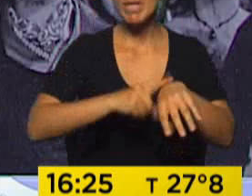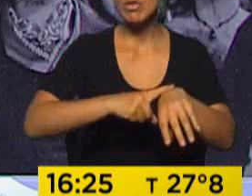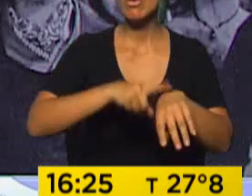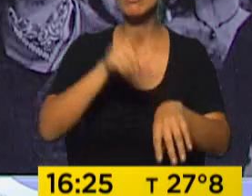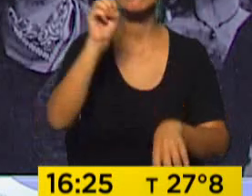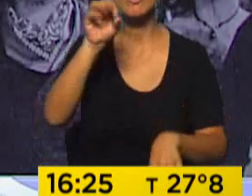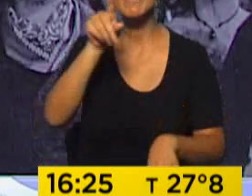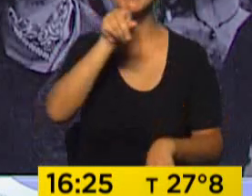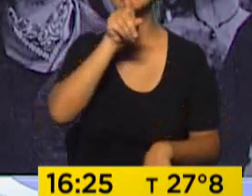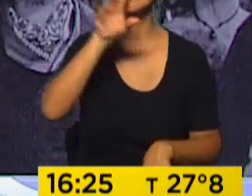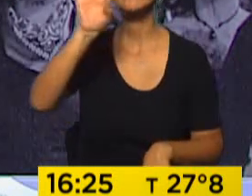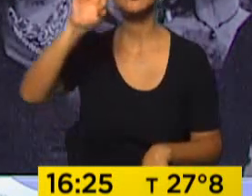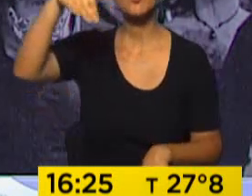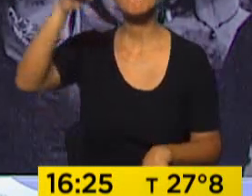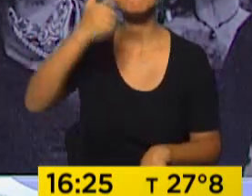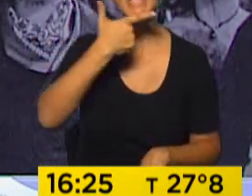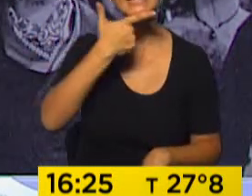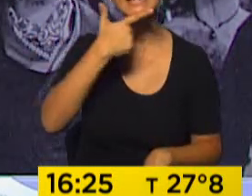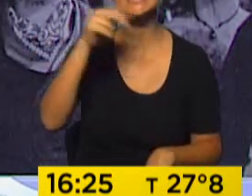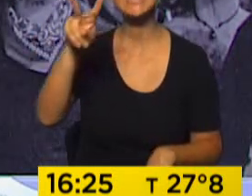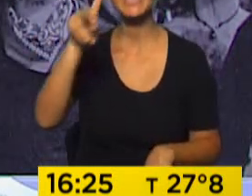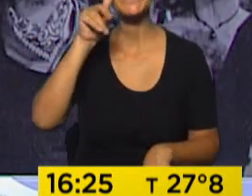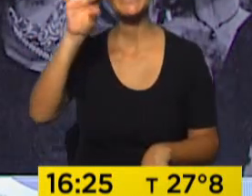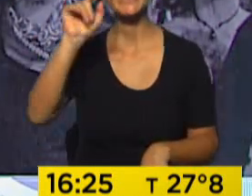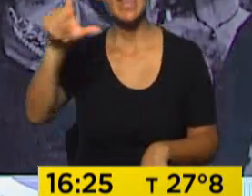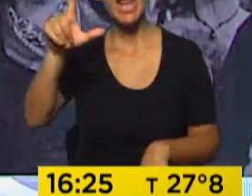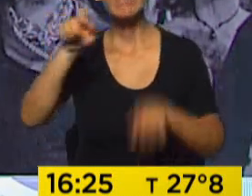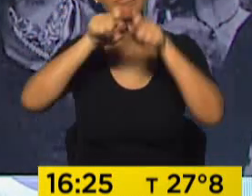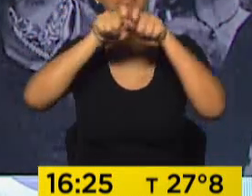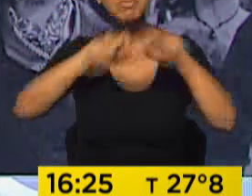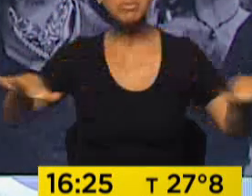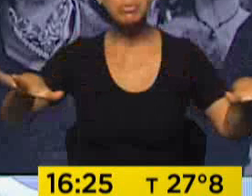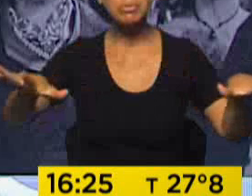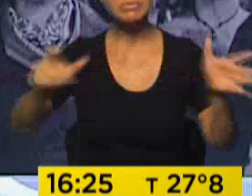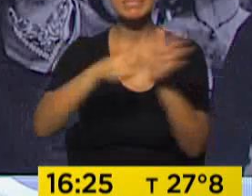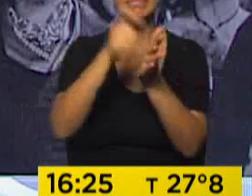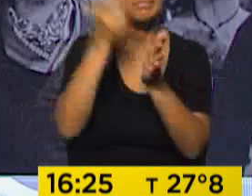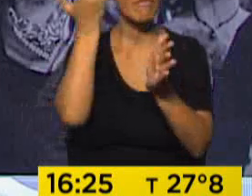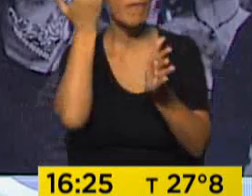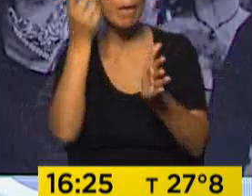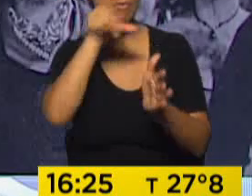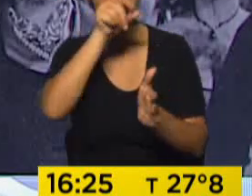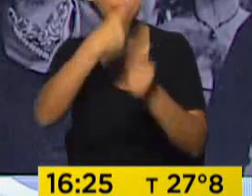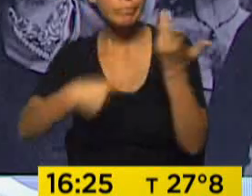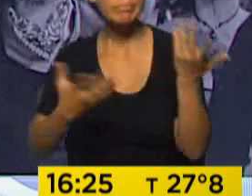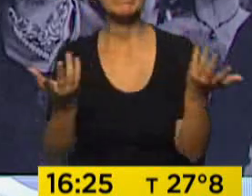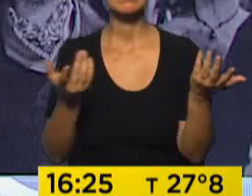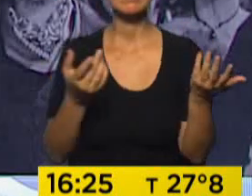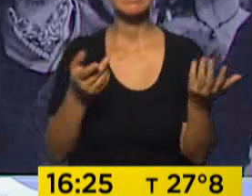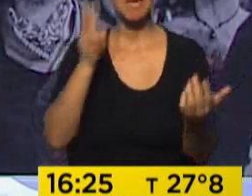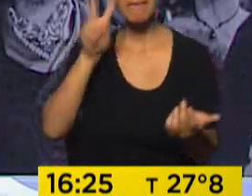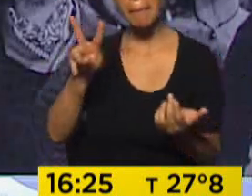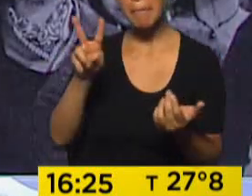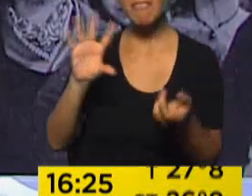Vidal se transformó en un nombre viral y empezamos a ver que lo que parecía un simple festejo